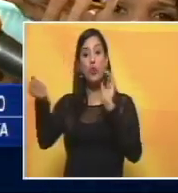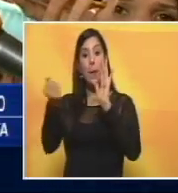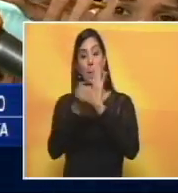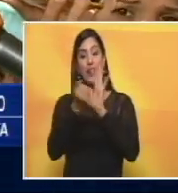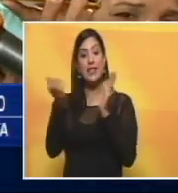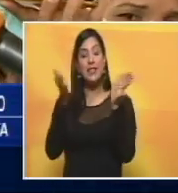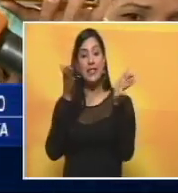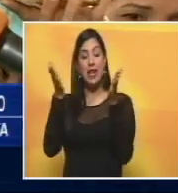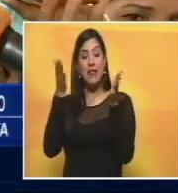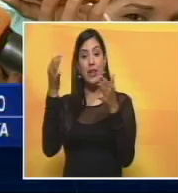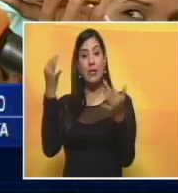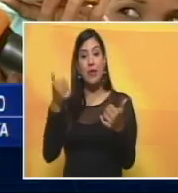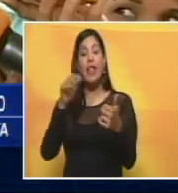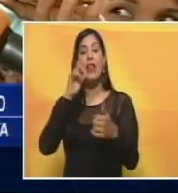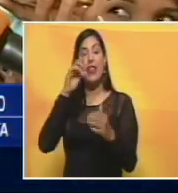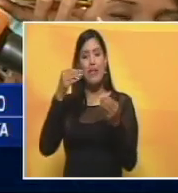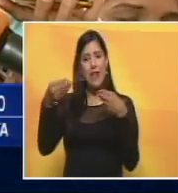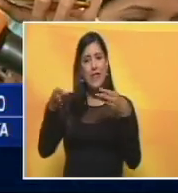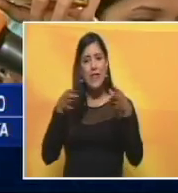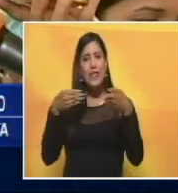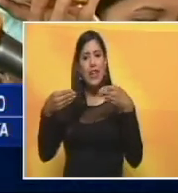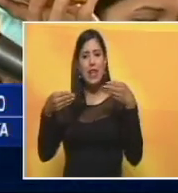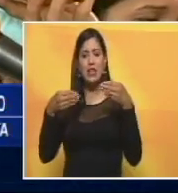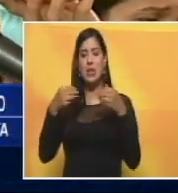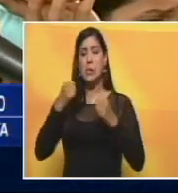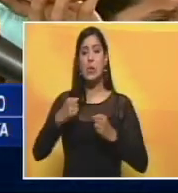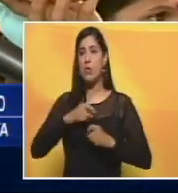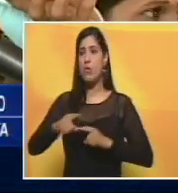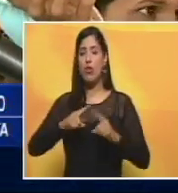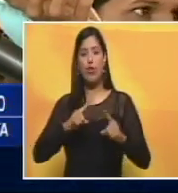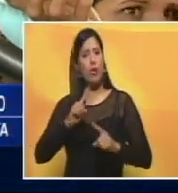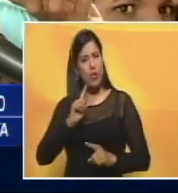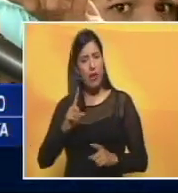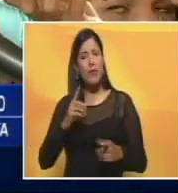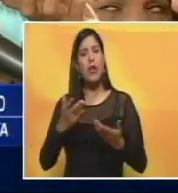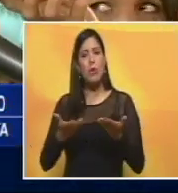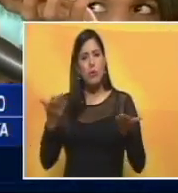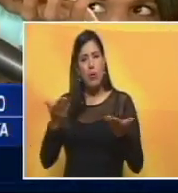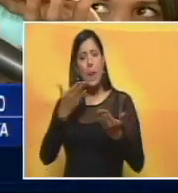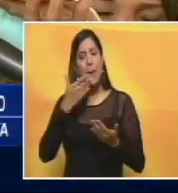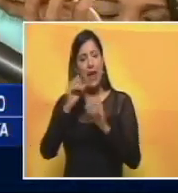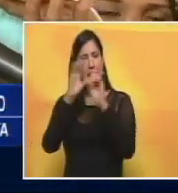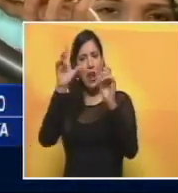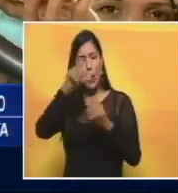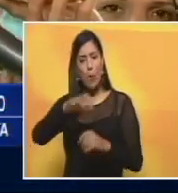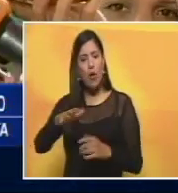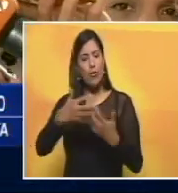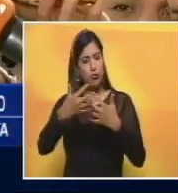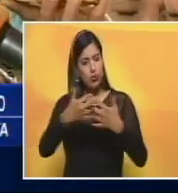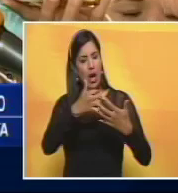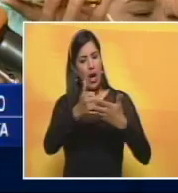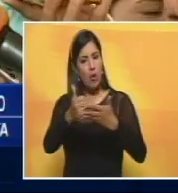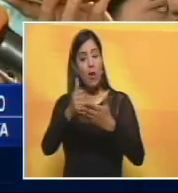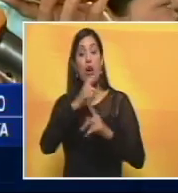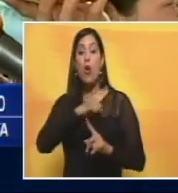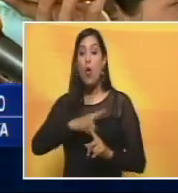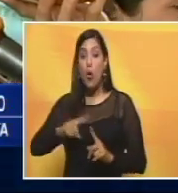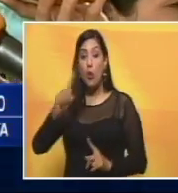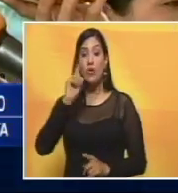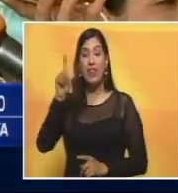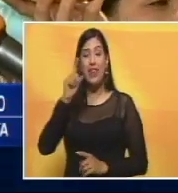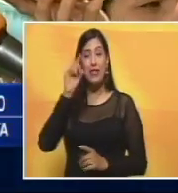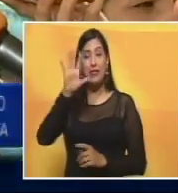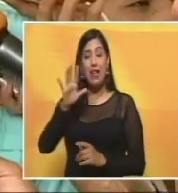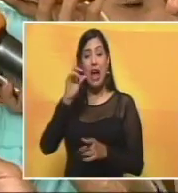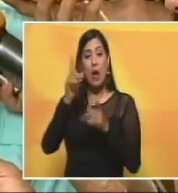y servicios y bienes esenciales deben ser flexibles y no rígidos y complementarse con estímulos mucho más claros a la producción, por lo que considera que hay